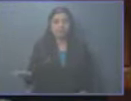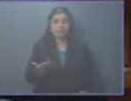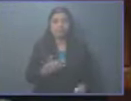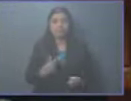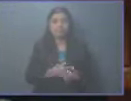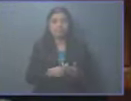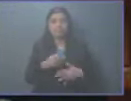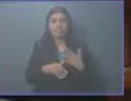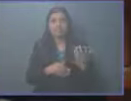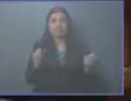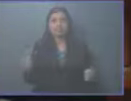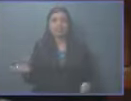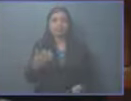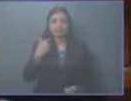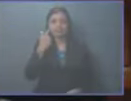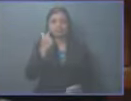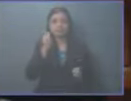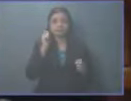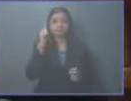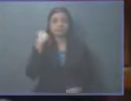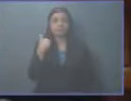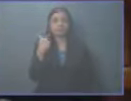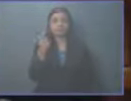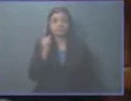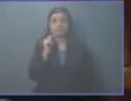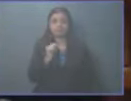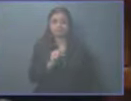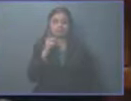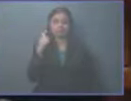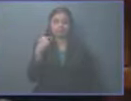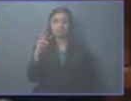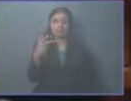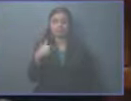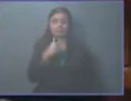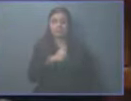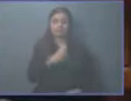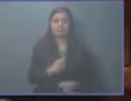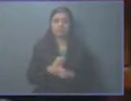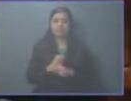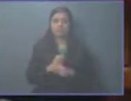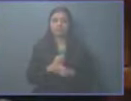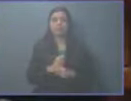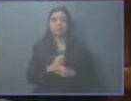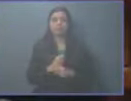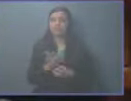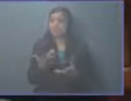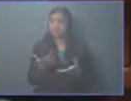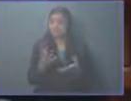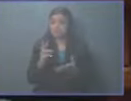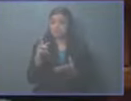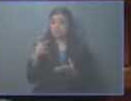la renuncia del señor viceministro de Seguridad Pública, don Orem,